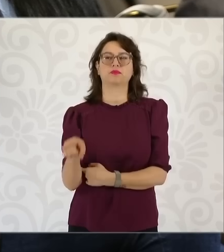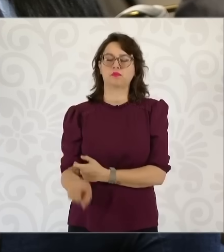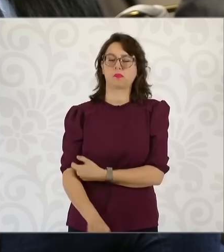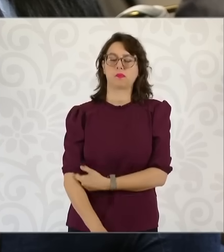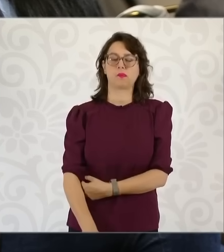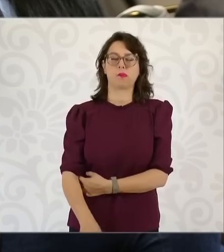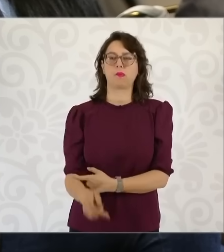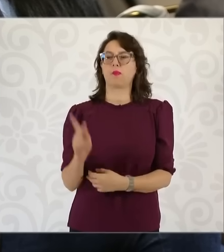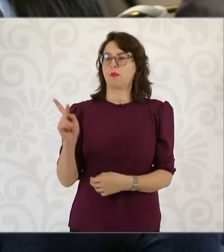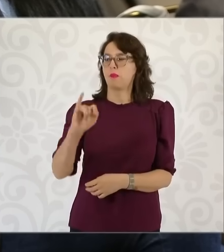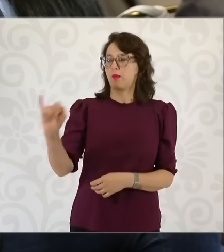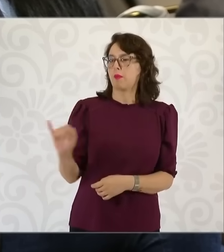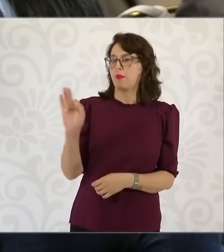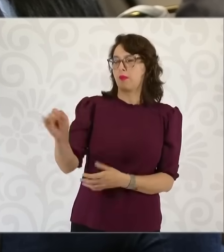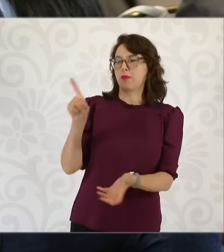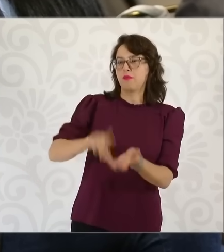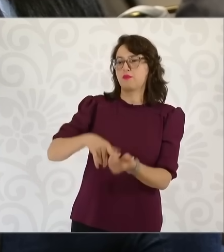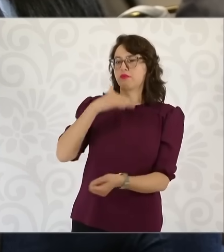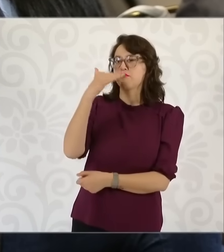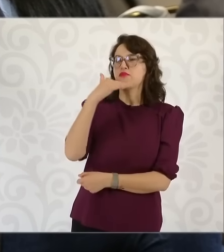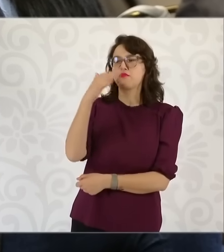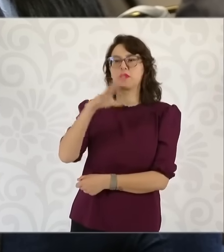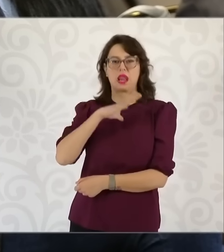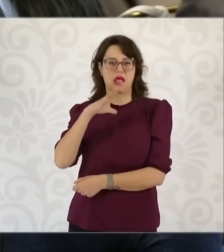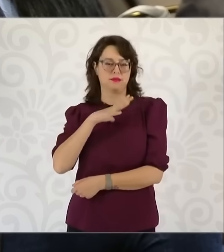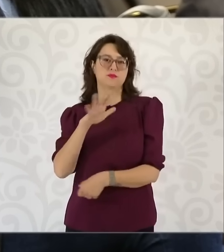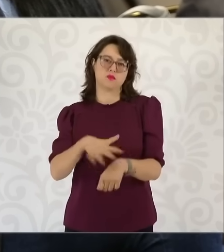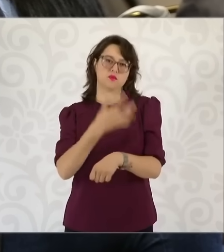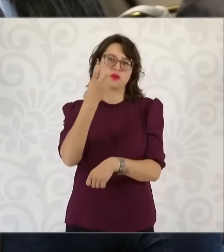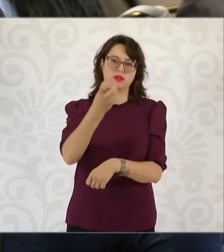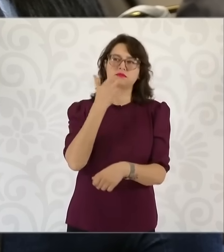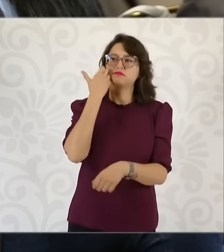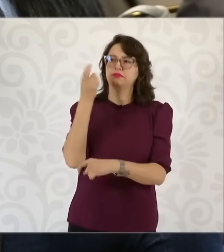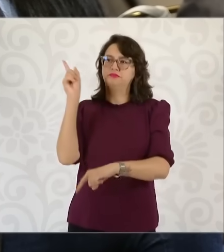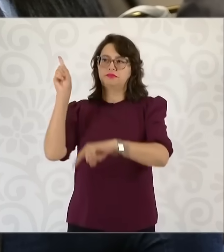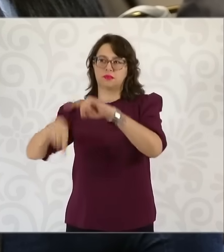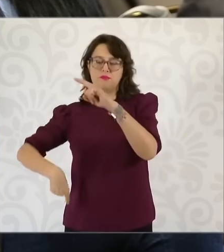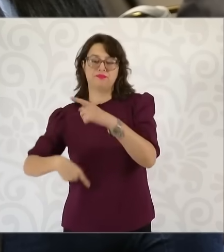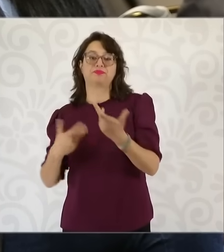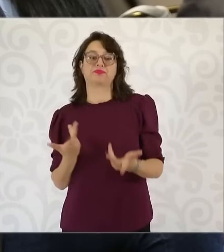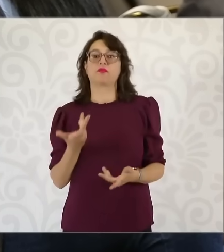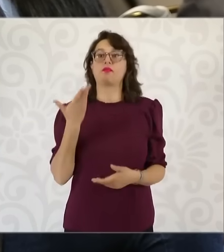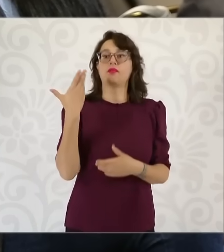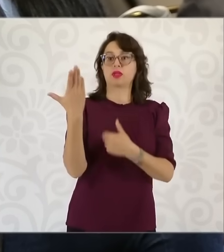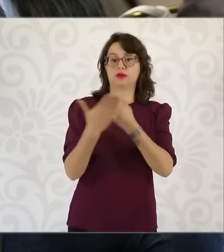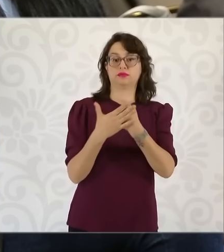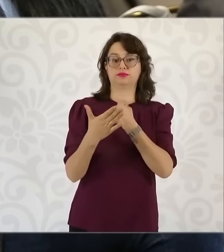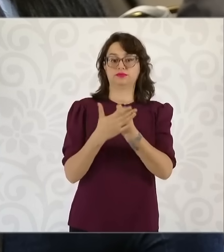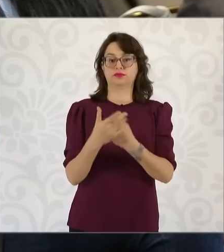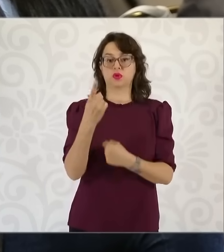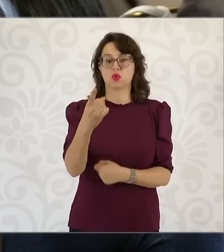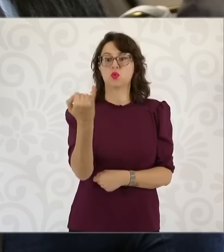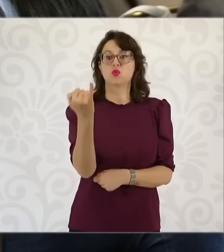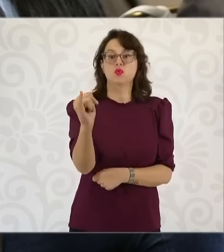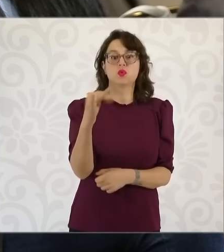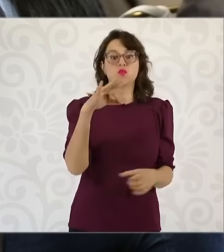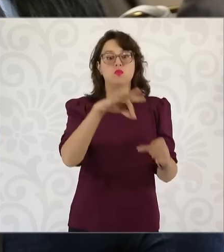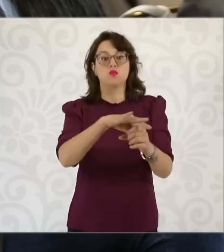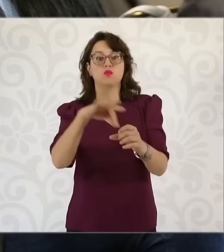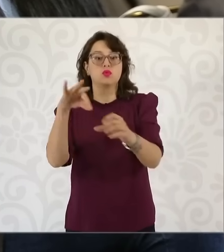que hay en el Poder Judicial. ¿Usted apoyaría que se vote, digamos, en favor de